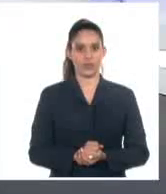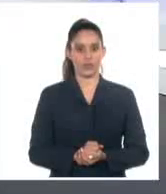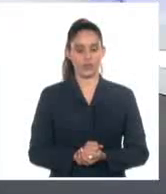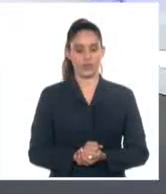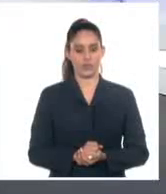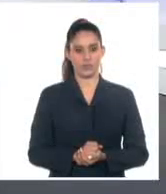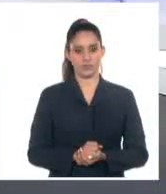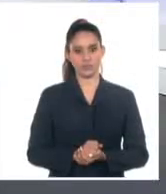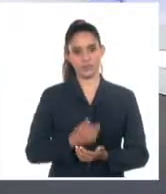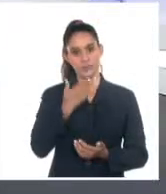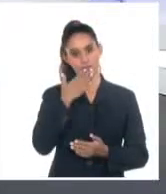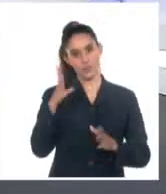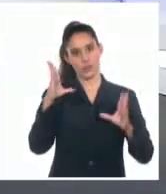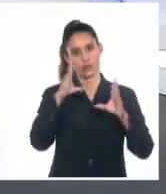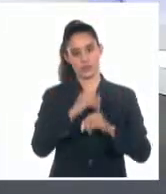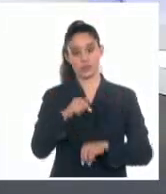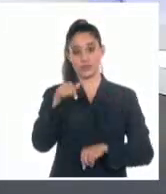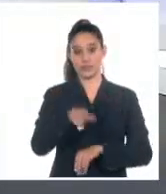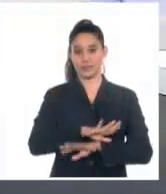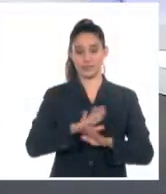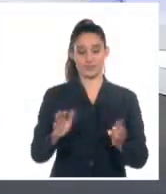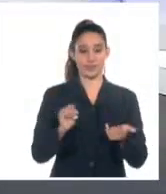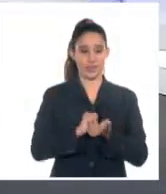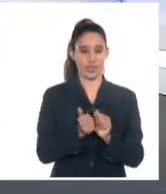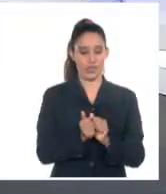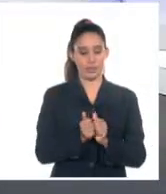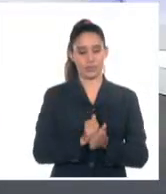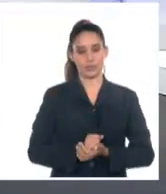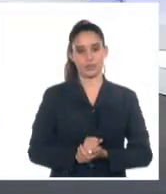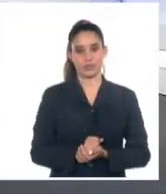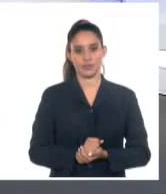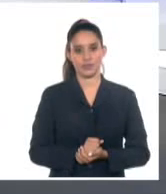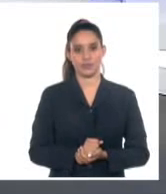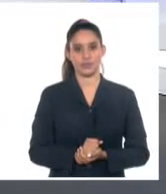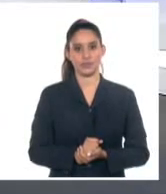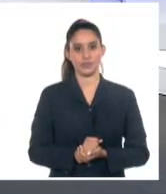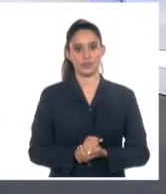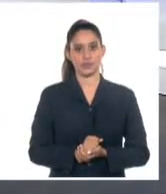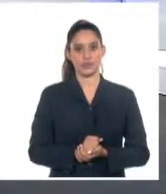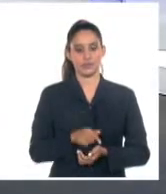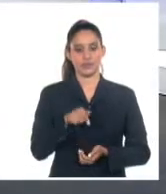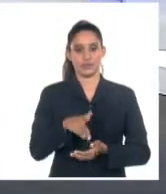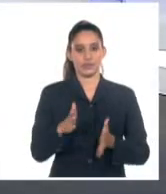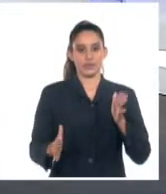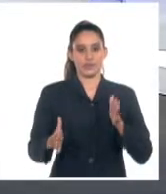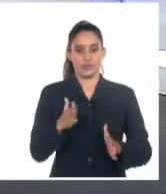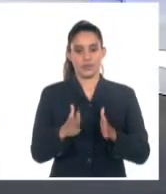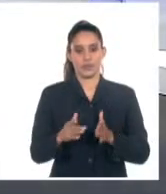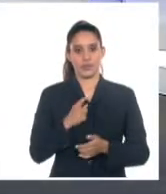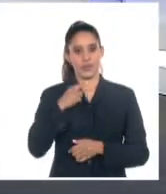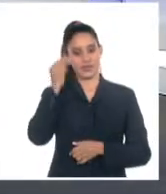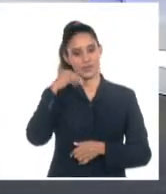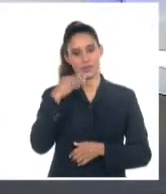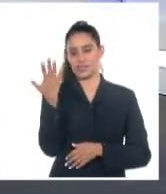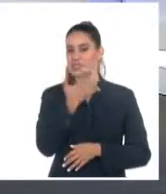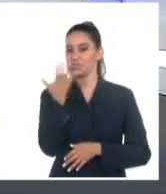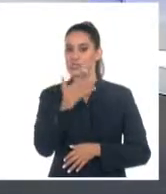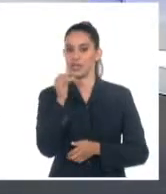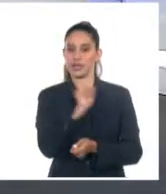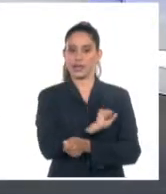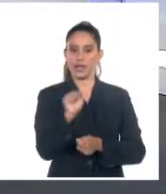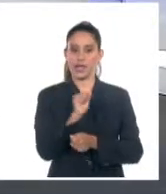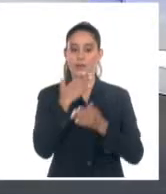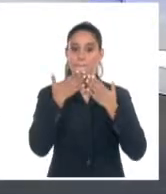Buenas noches, ya estamos con los deportes en el Estelar. En esta jornada fueron dados a conocer los mejores atletas y disciplinas